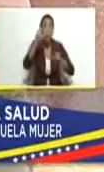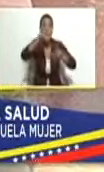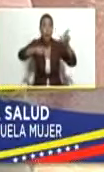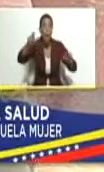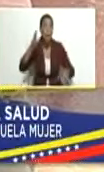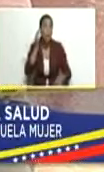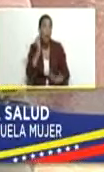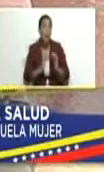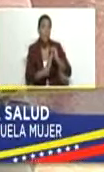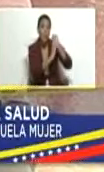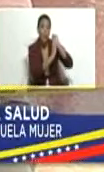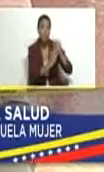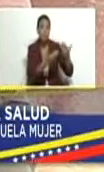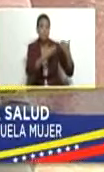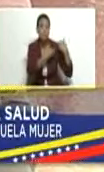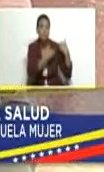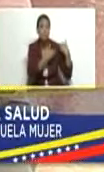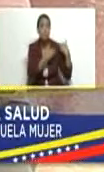muchacha,